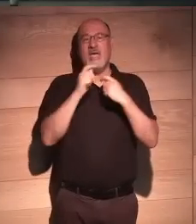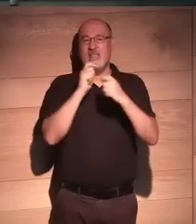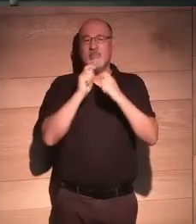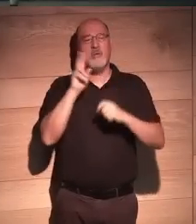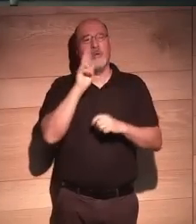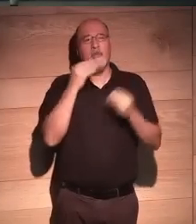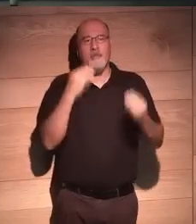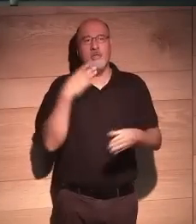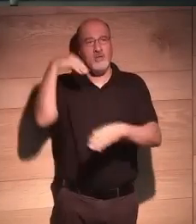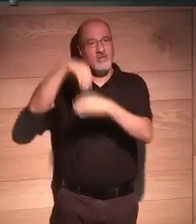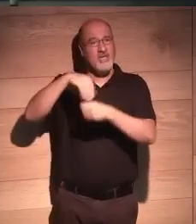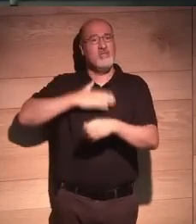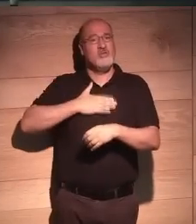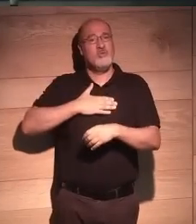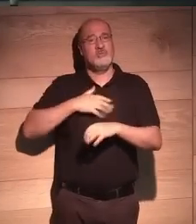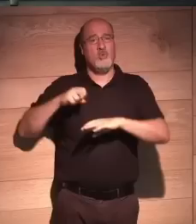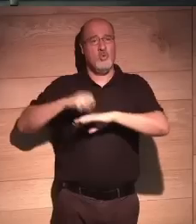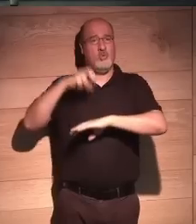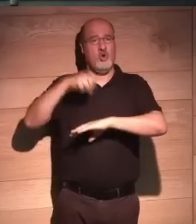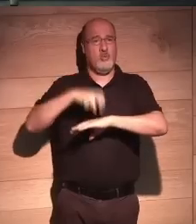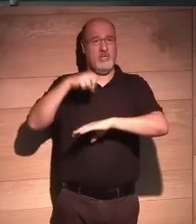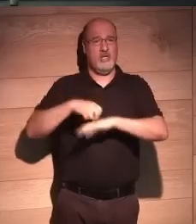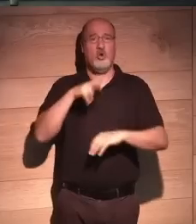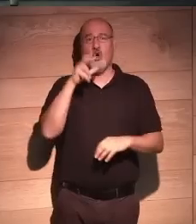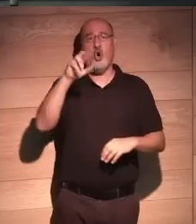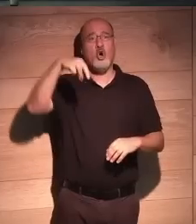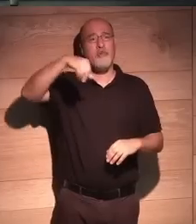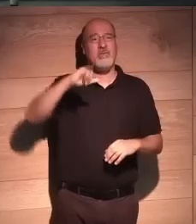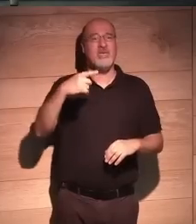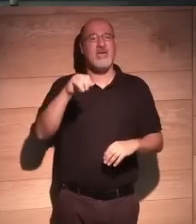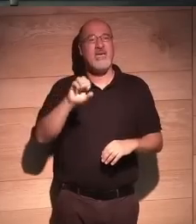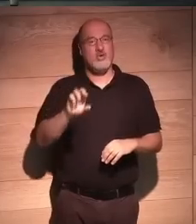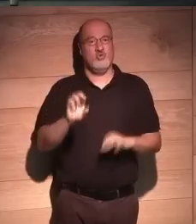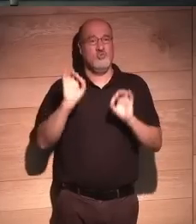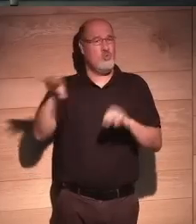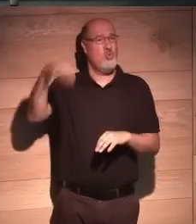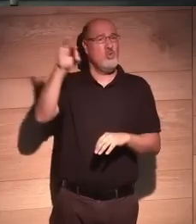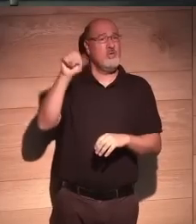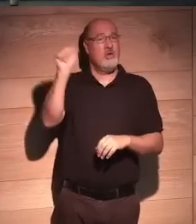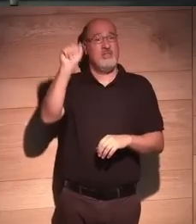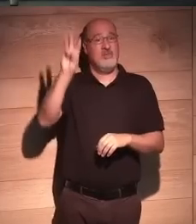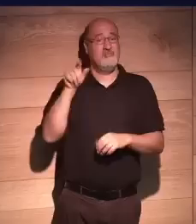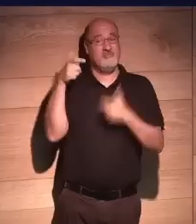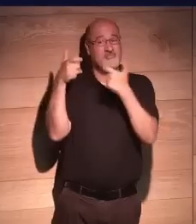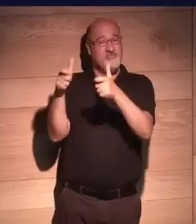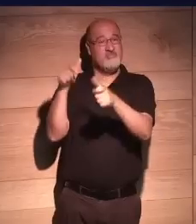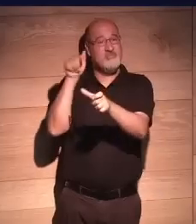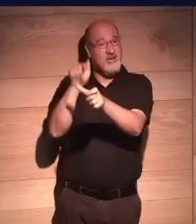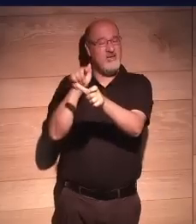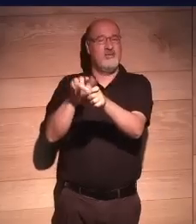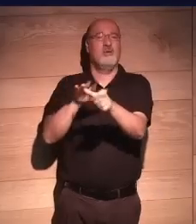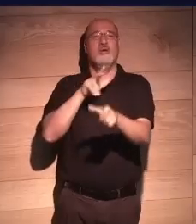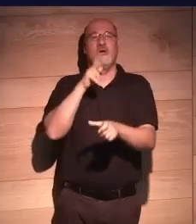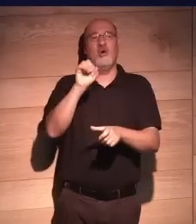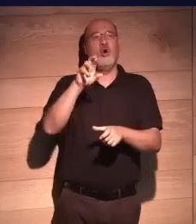prestigio que pueda venir aquí es El Hormiguero. Sí. O sea, aquí te viene un premio Nobel de Literatura y al único sitio donde puede estar 10 minutos es